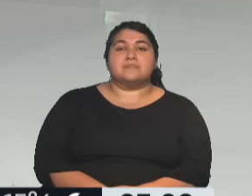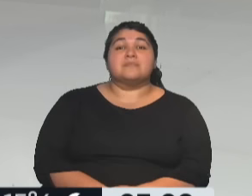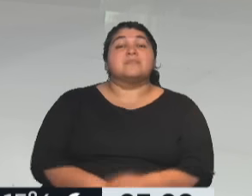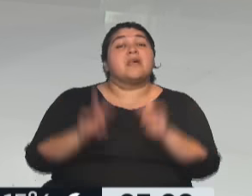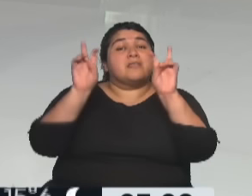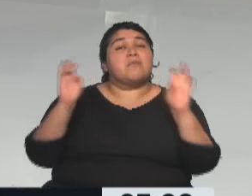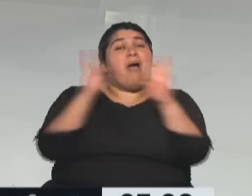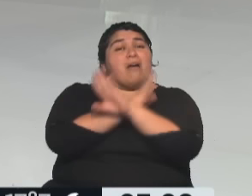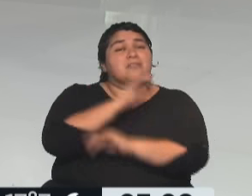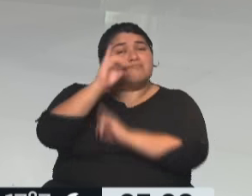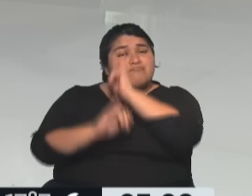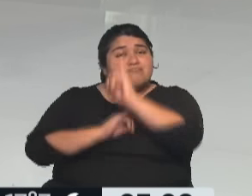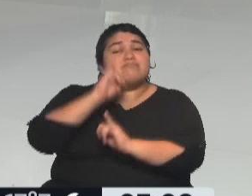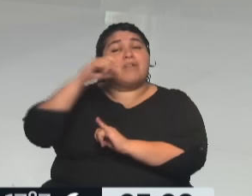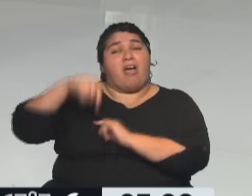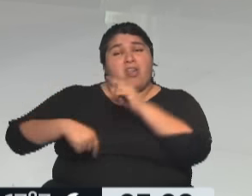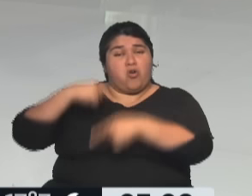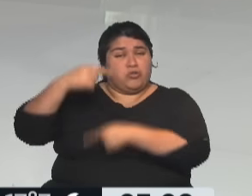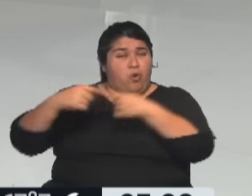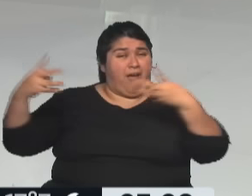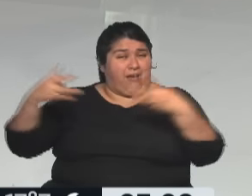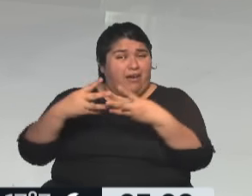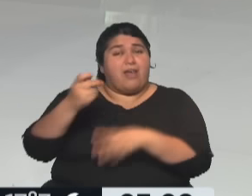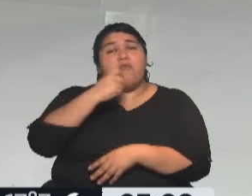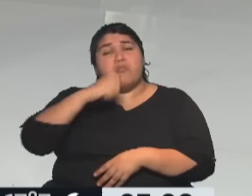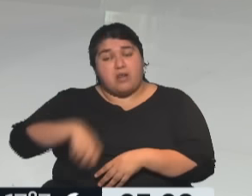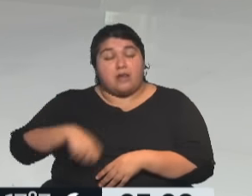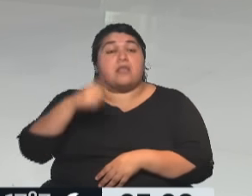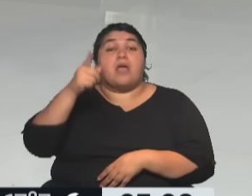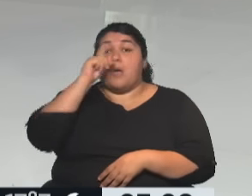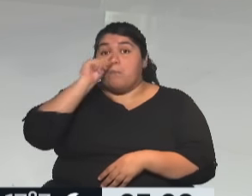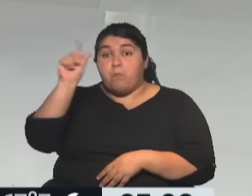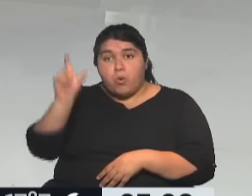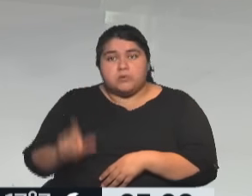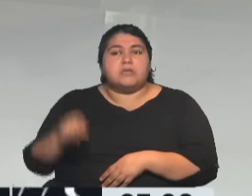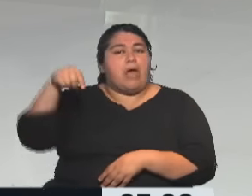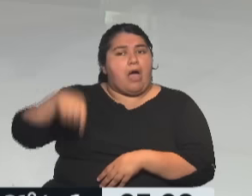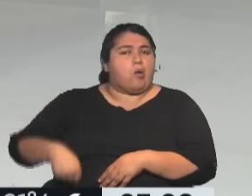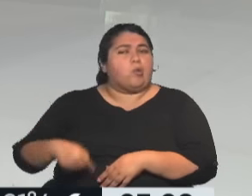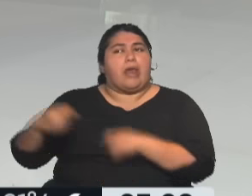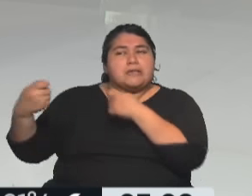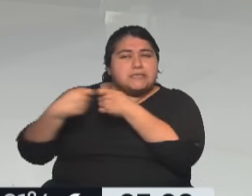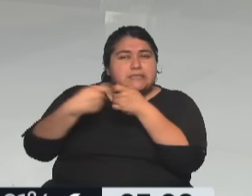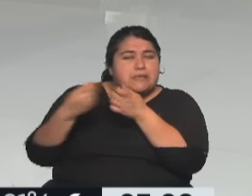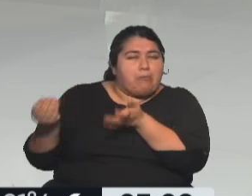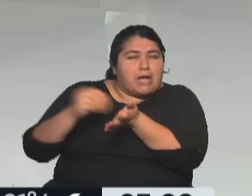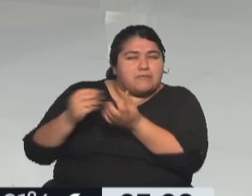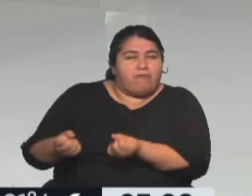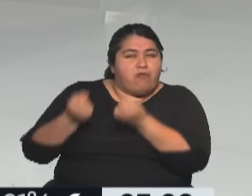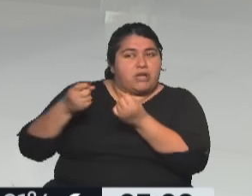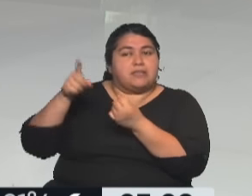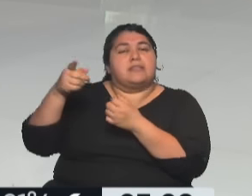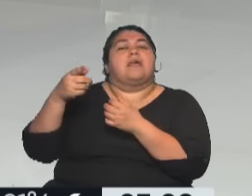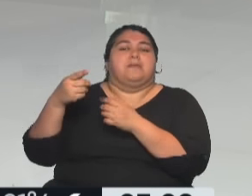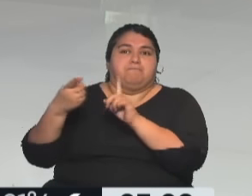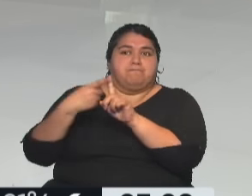tema se lo habíamos adelantado. Mientras continúa la guerra en Ucrania, el presidente de Rusia, Vladimir Putin, potencia sus alianzas contra